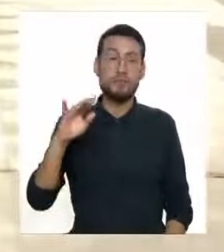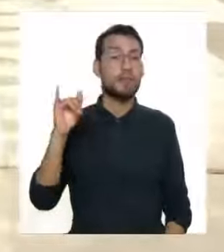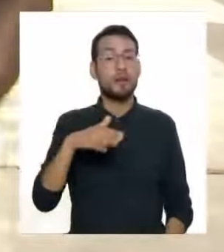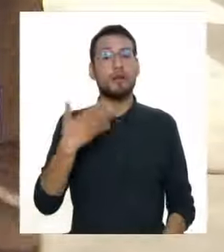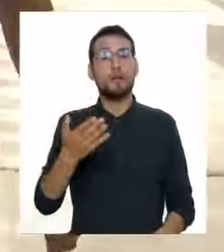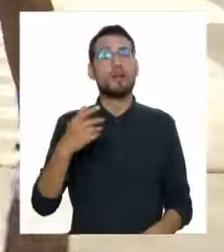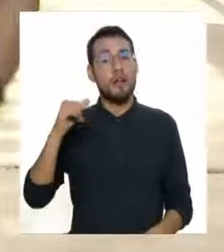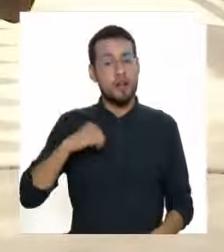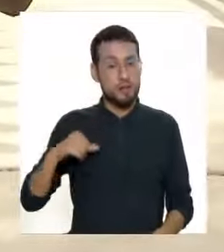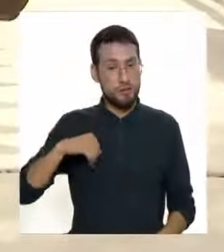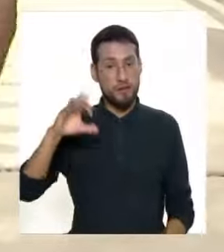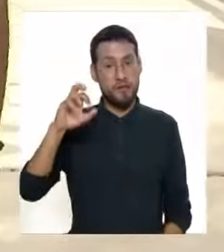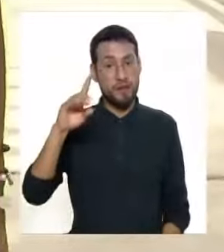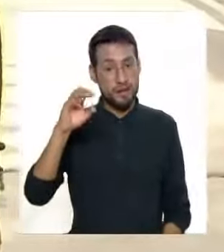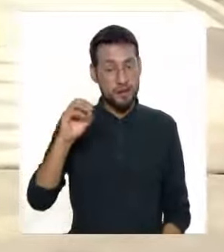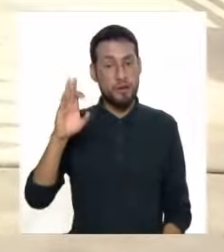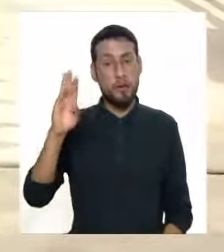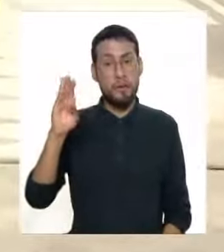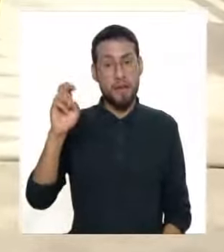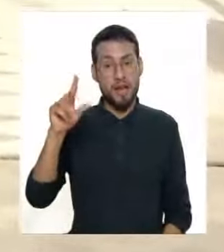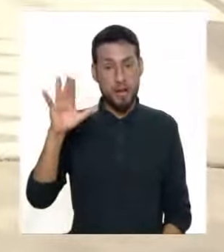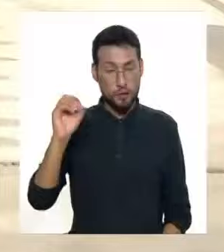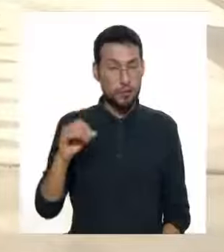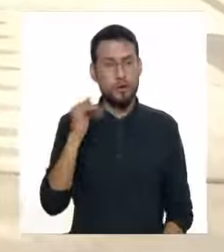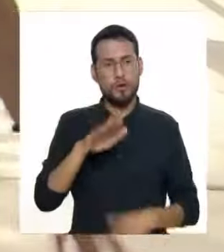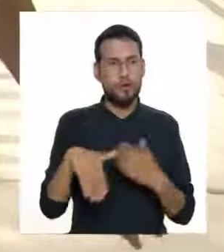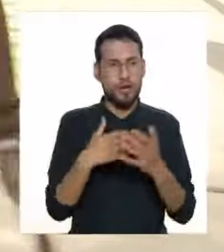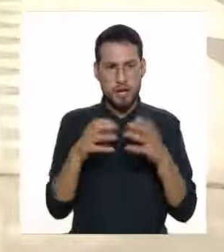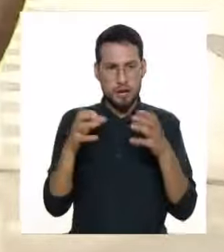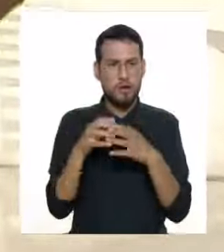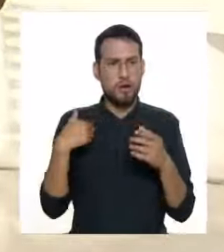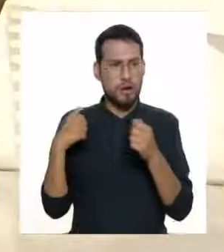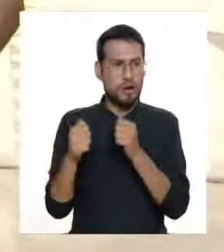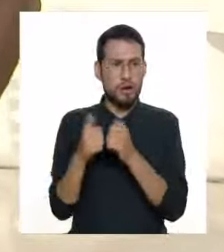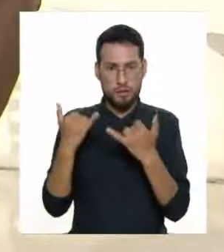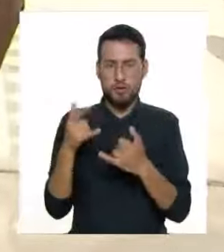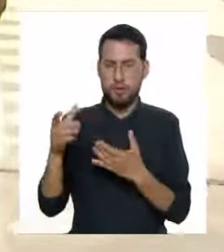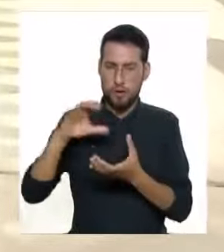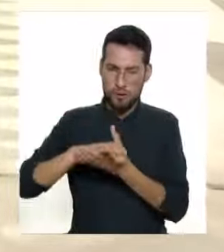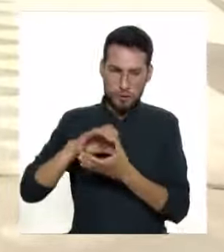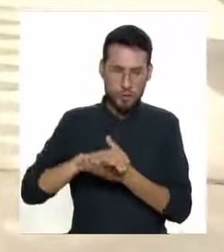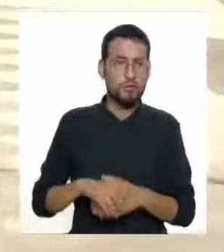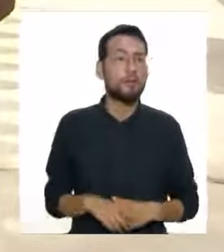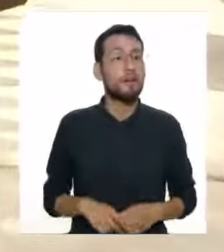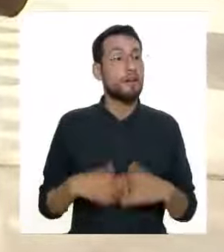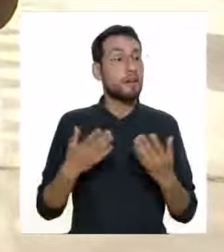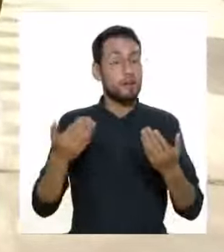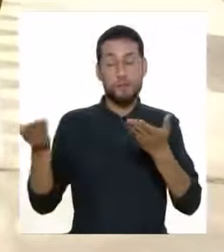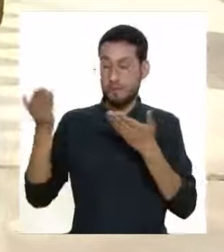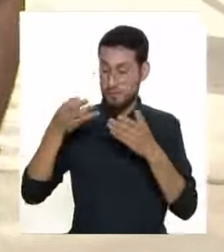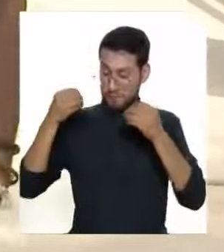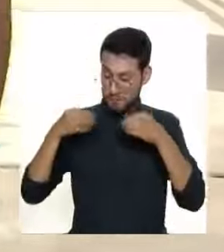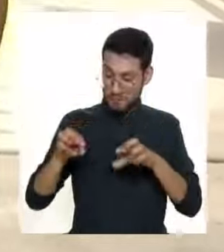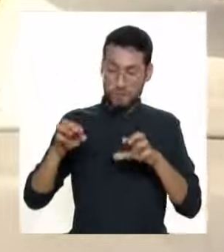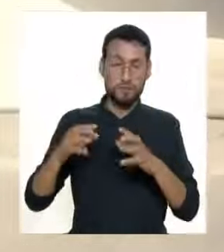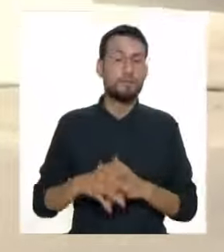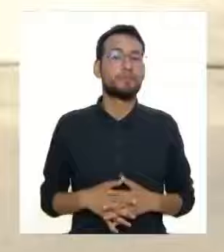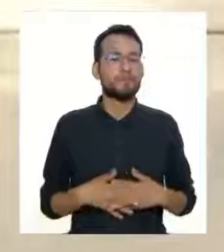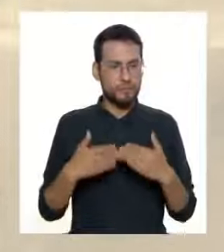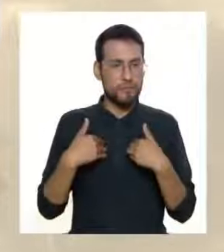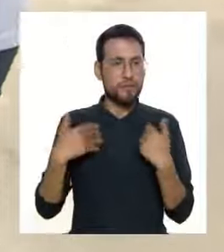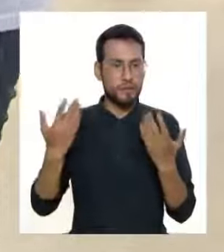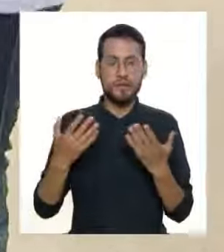nuestro señor alcalde Fernando Velasco y a todo el equipo que nos está acompañando en la Municipalidad de Chorrillos por darnos esa oportunidad que nos